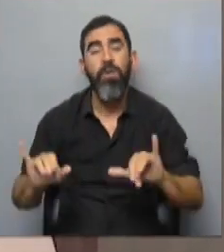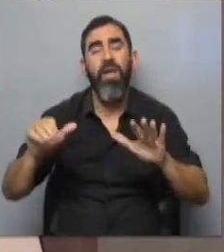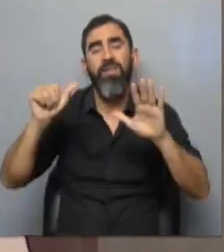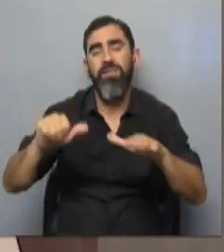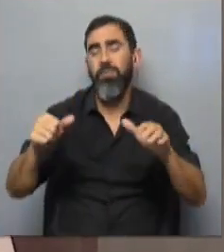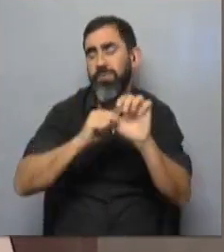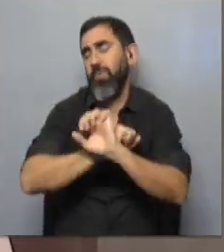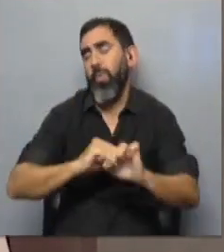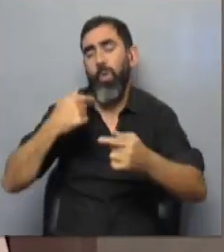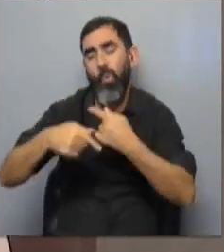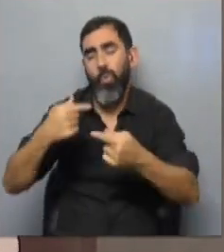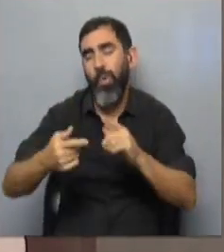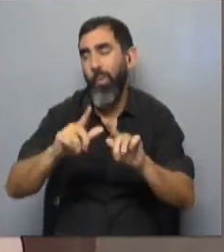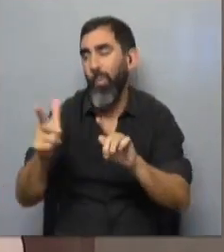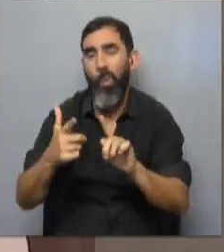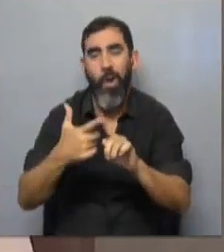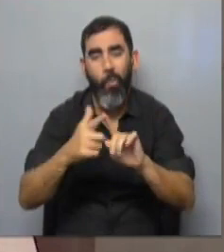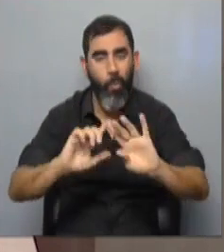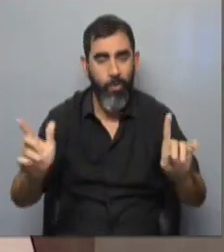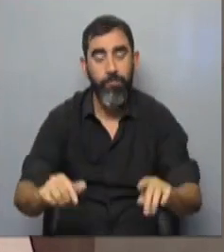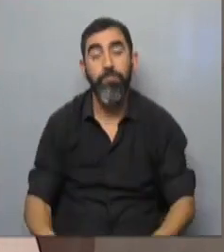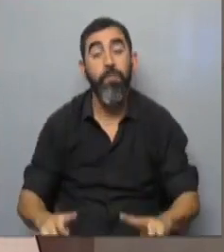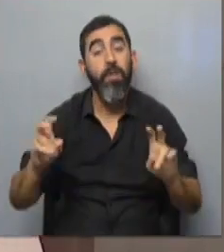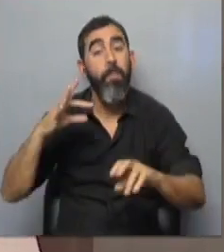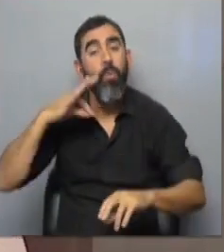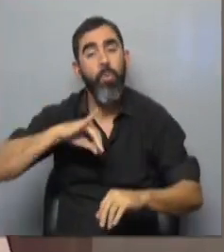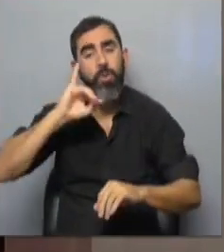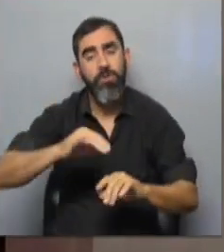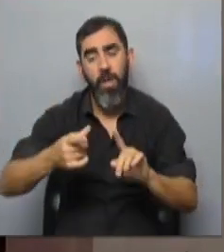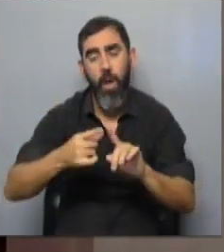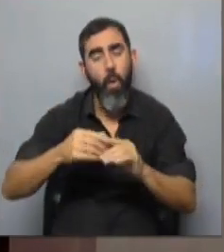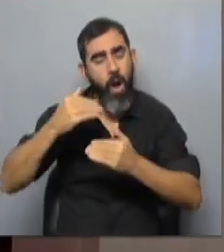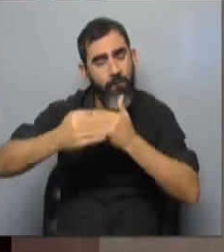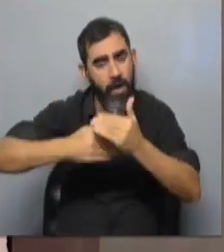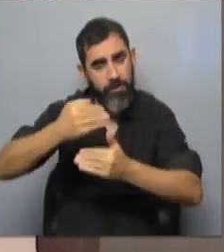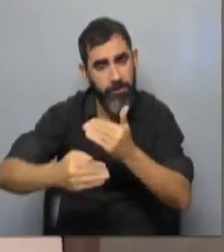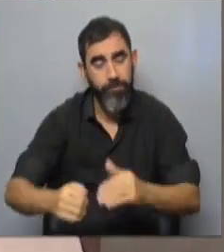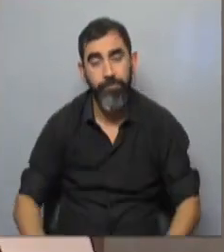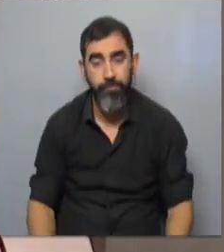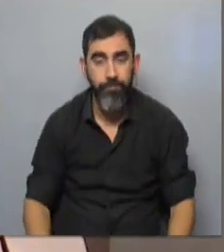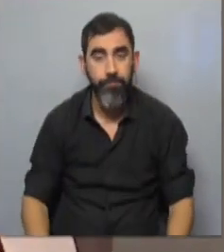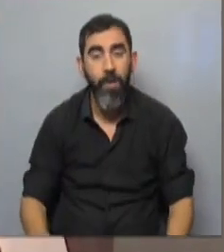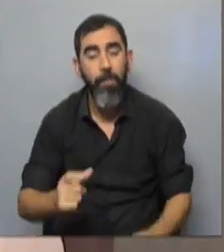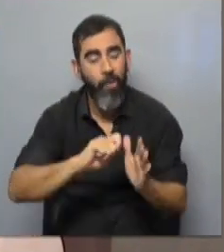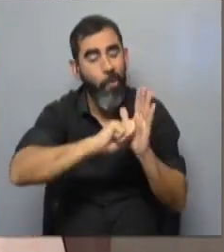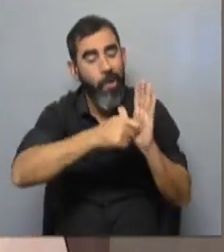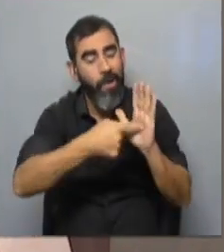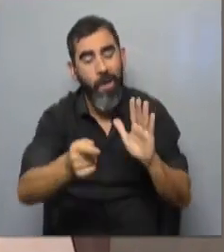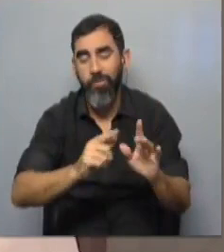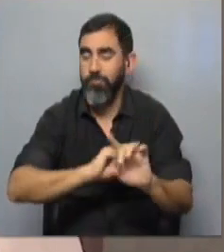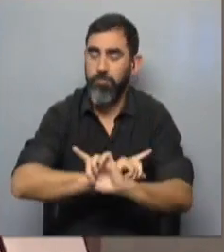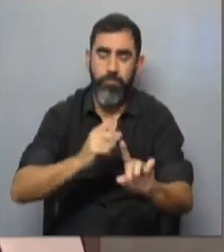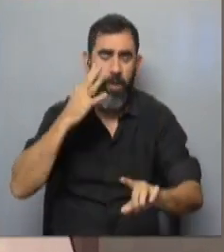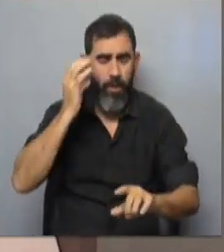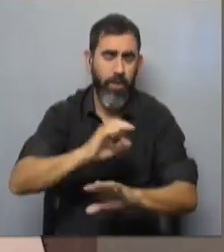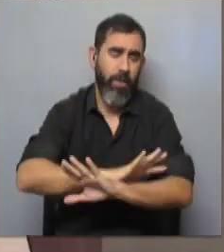6 meses no puede ser que no podamos llegar a acuerdo. Reitero, en la parte salarial sí está todo muy avanzado y apareció esta cláusula que es